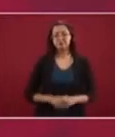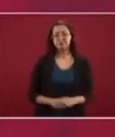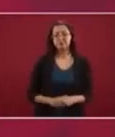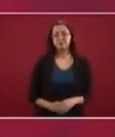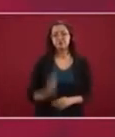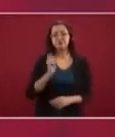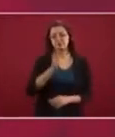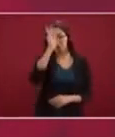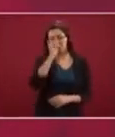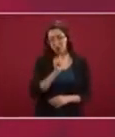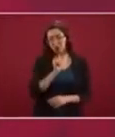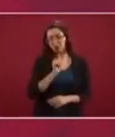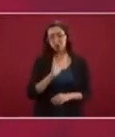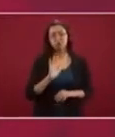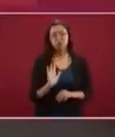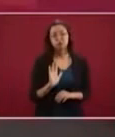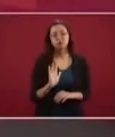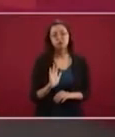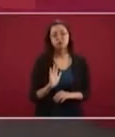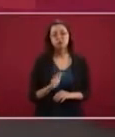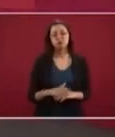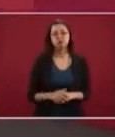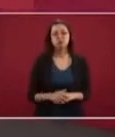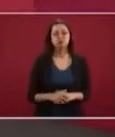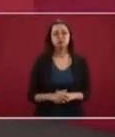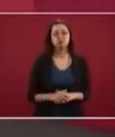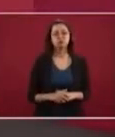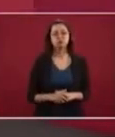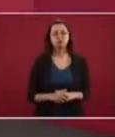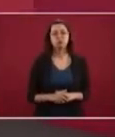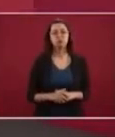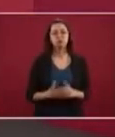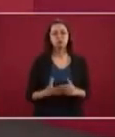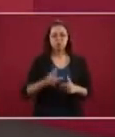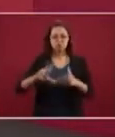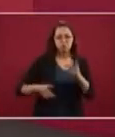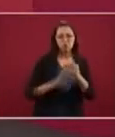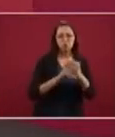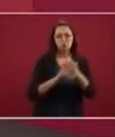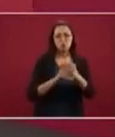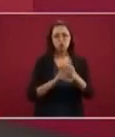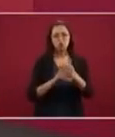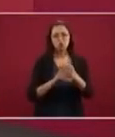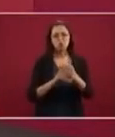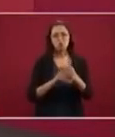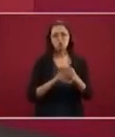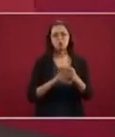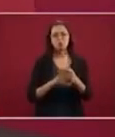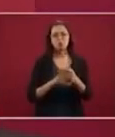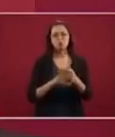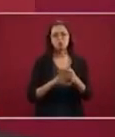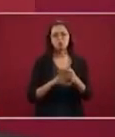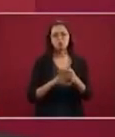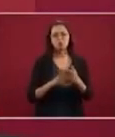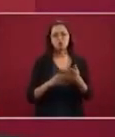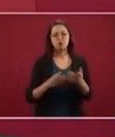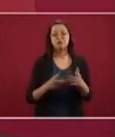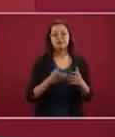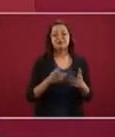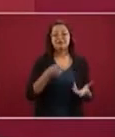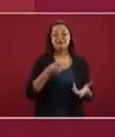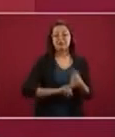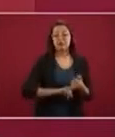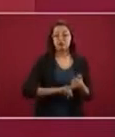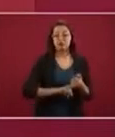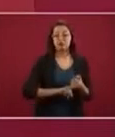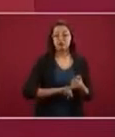agregado. En lo que corresponde a impuestos sobre la renta, pues existe la aplicación de que los